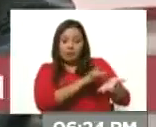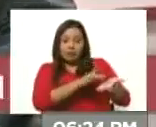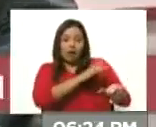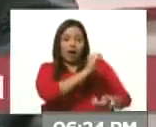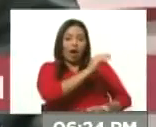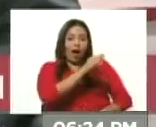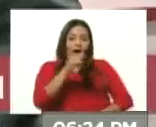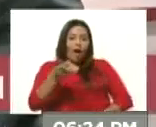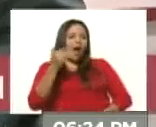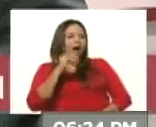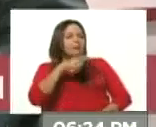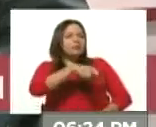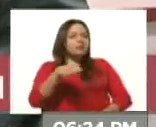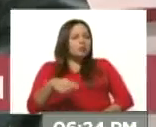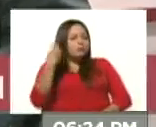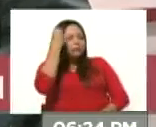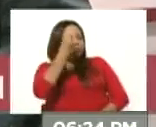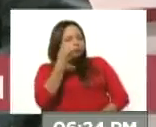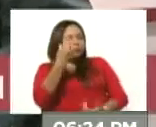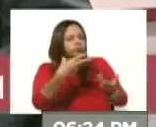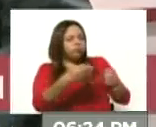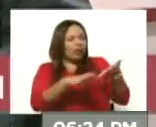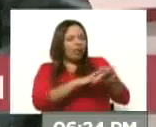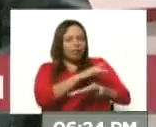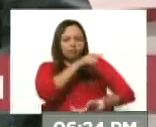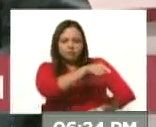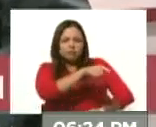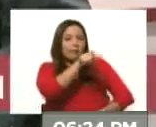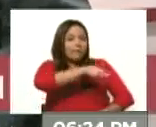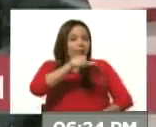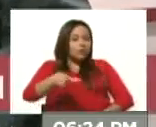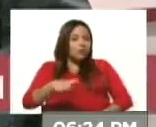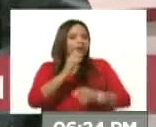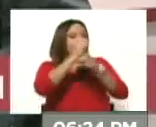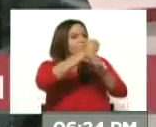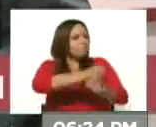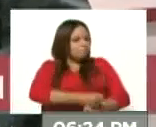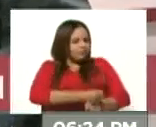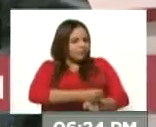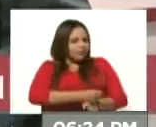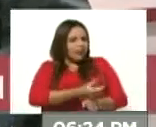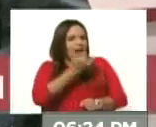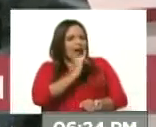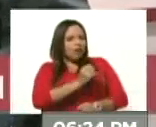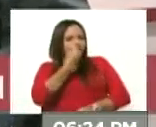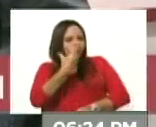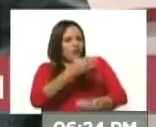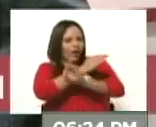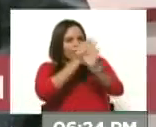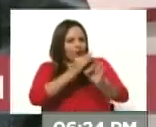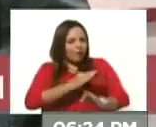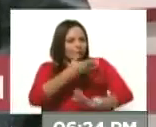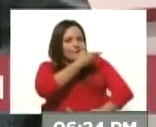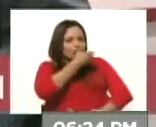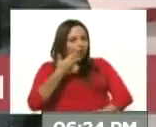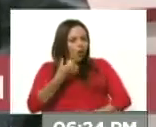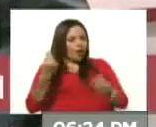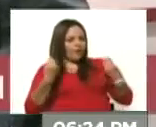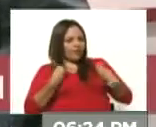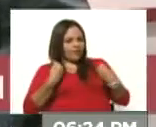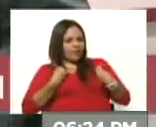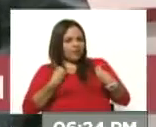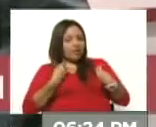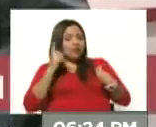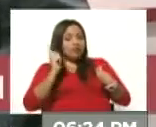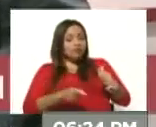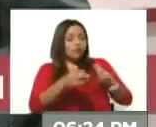expectativas y la gente espera que sea un instrumento para mejorar su calidad de vida y para